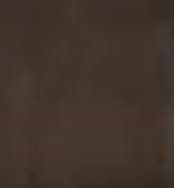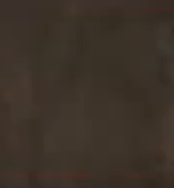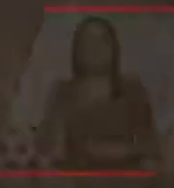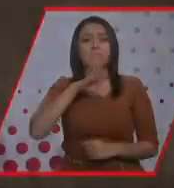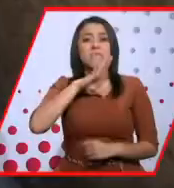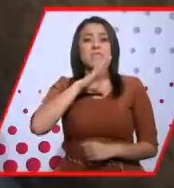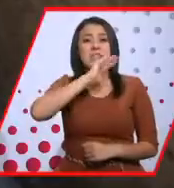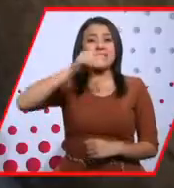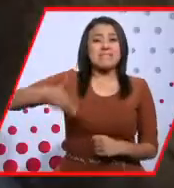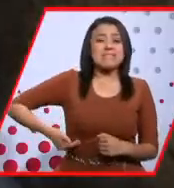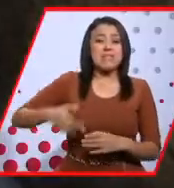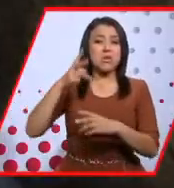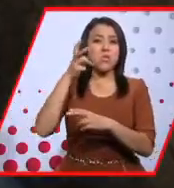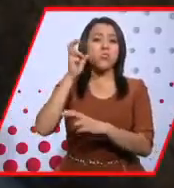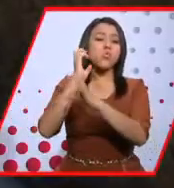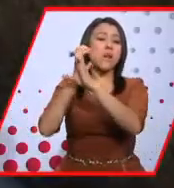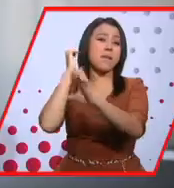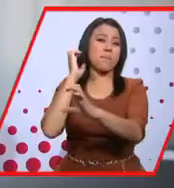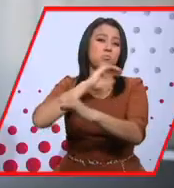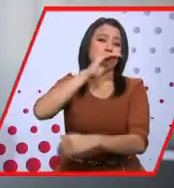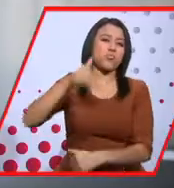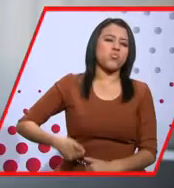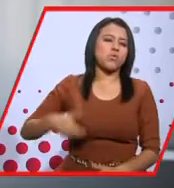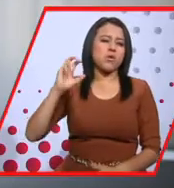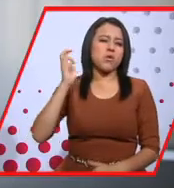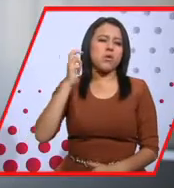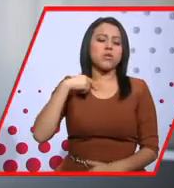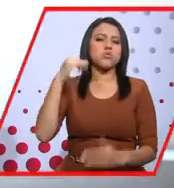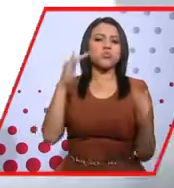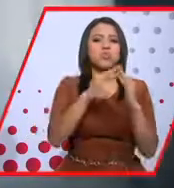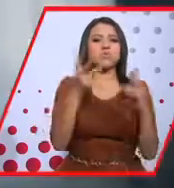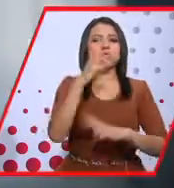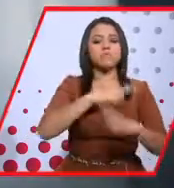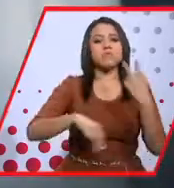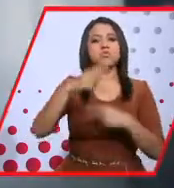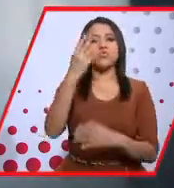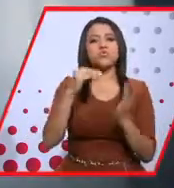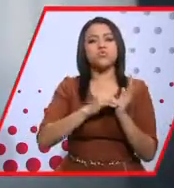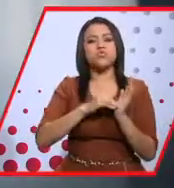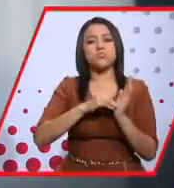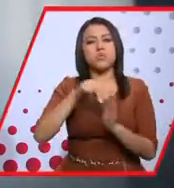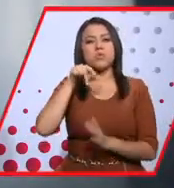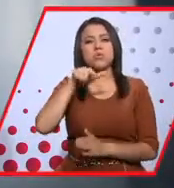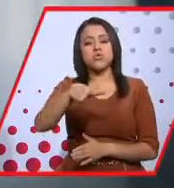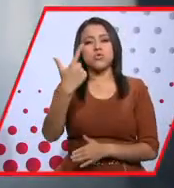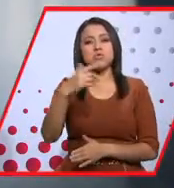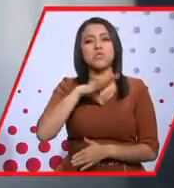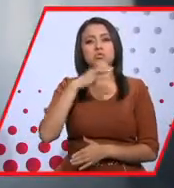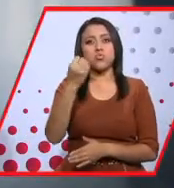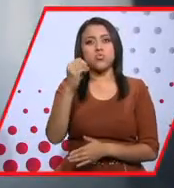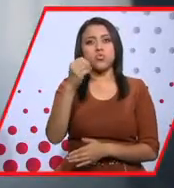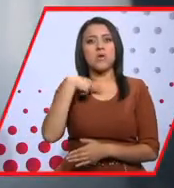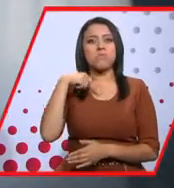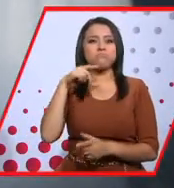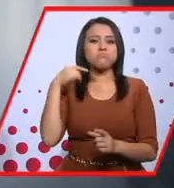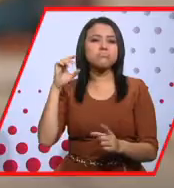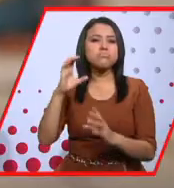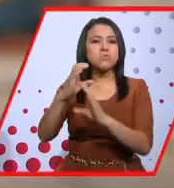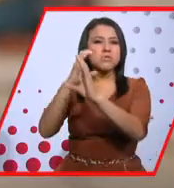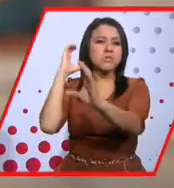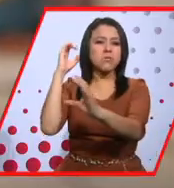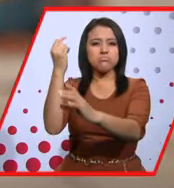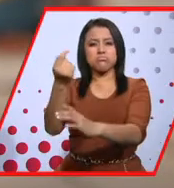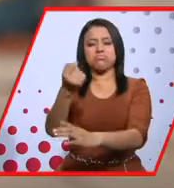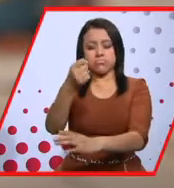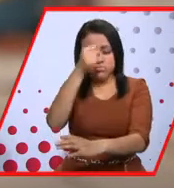Se accidenta en un microbús cuando regresaba a casa. El 8 de octubre del 2012, el transporte frena bruscamente y ella se golpea contra el tubo. No